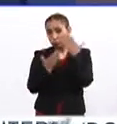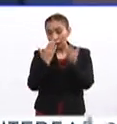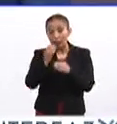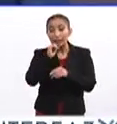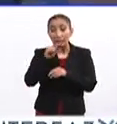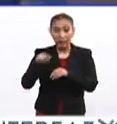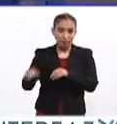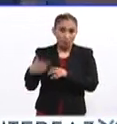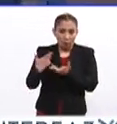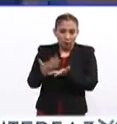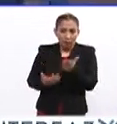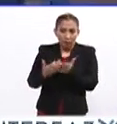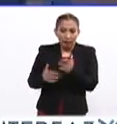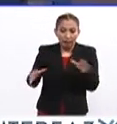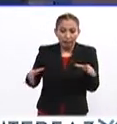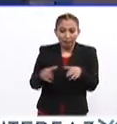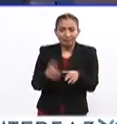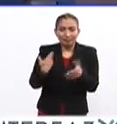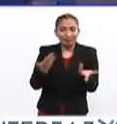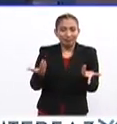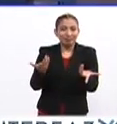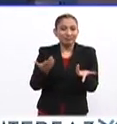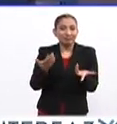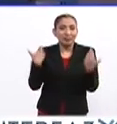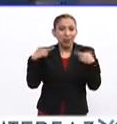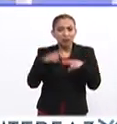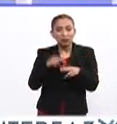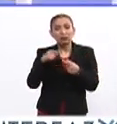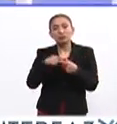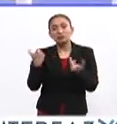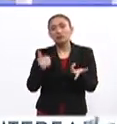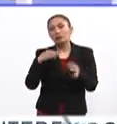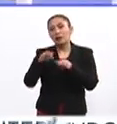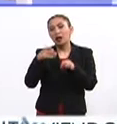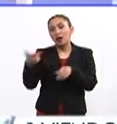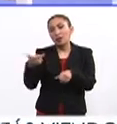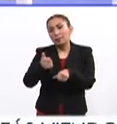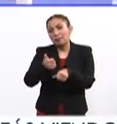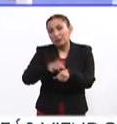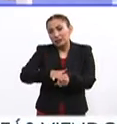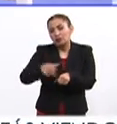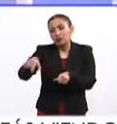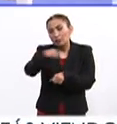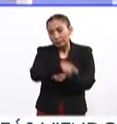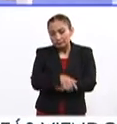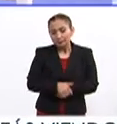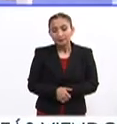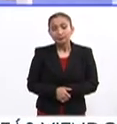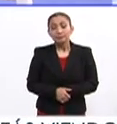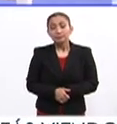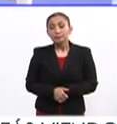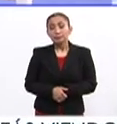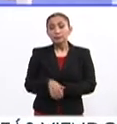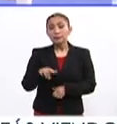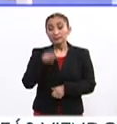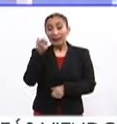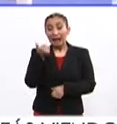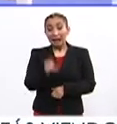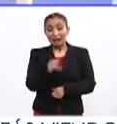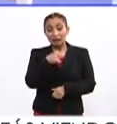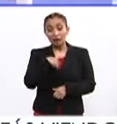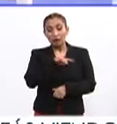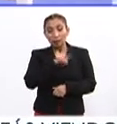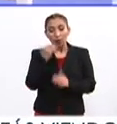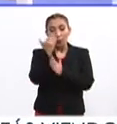contar precisamente la población que integra entre profesores, entre profesor administrativo. Y de esta forma